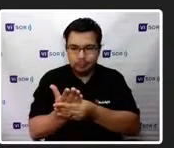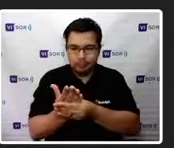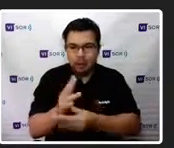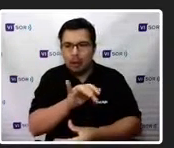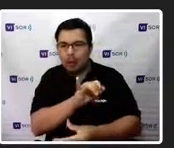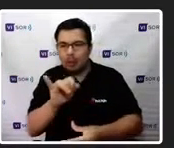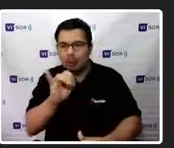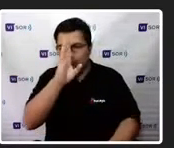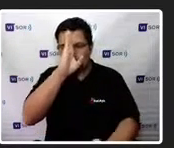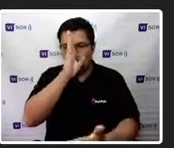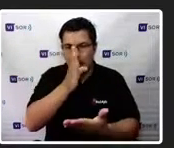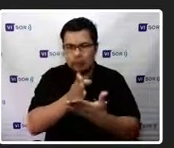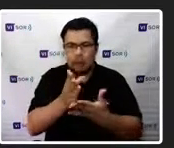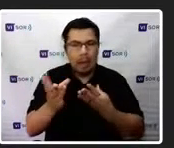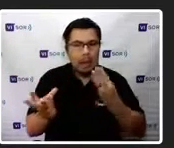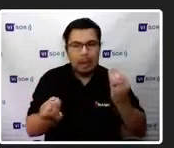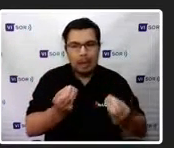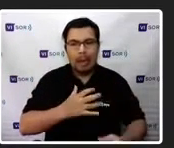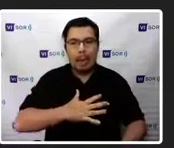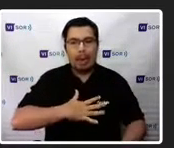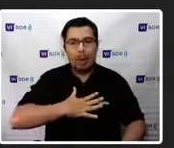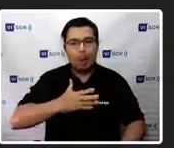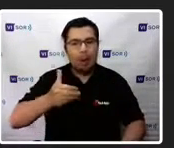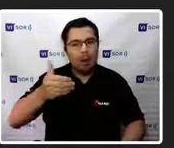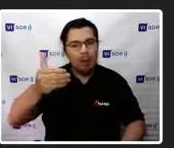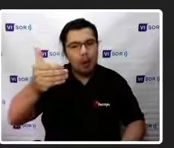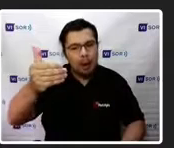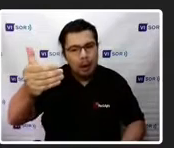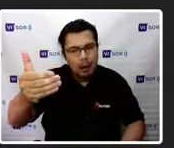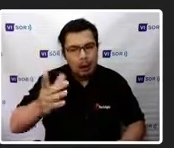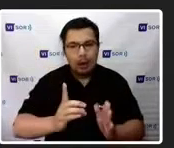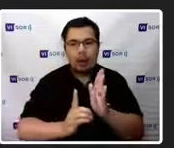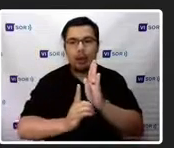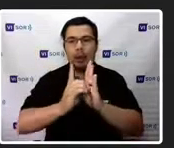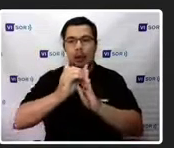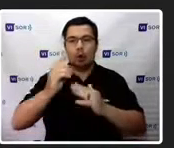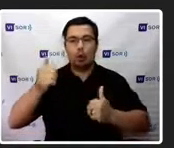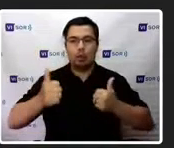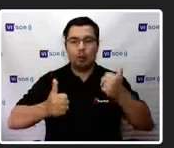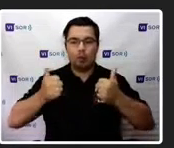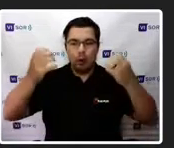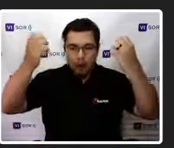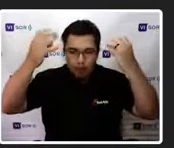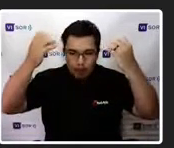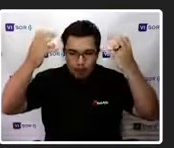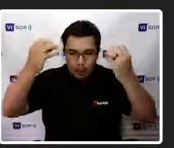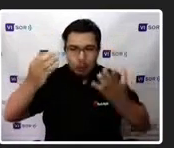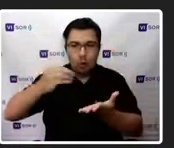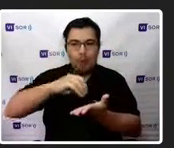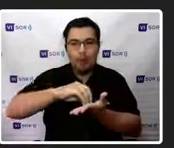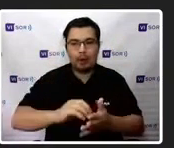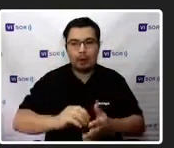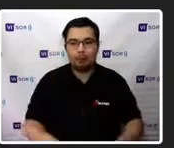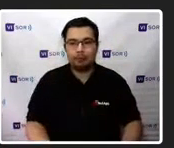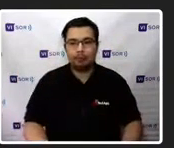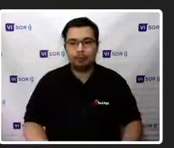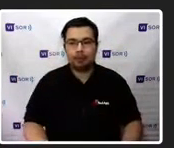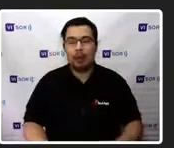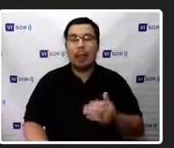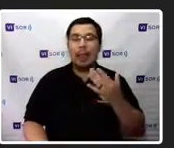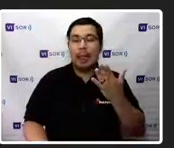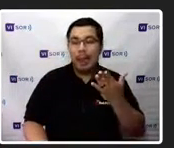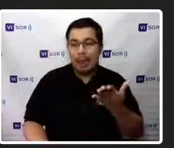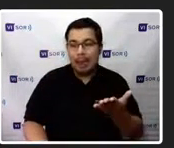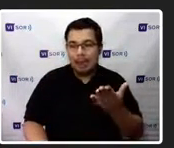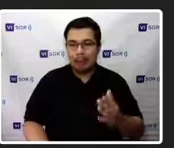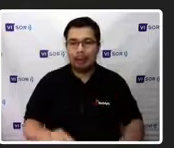cierto?, continuar su desarrollo profesional. ¿Ya? Y por lo tanto, esta asignatura es el